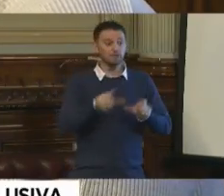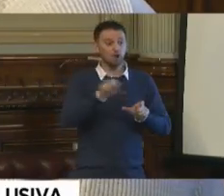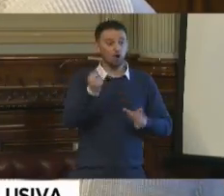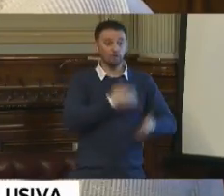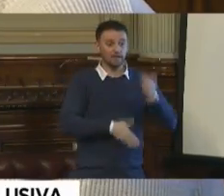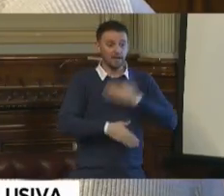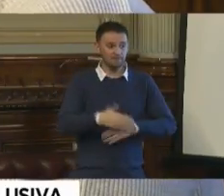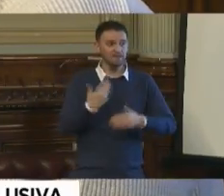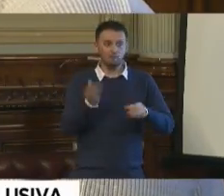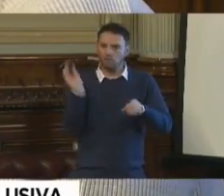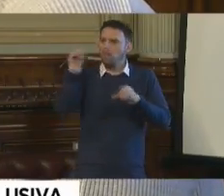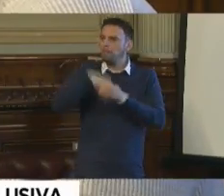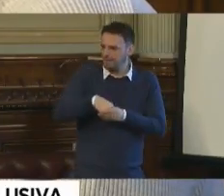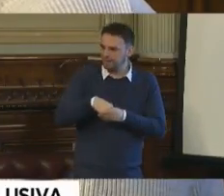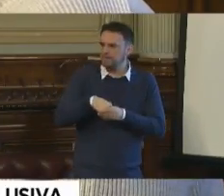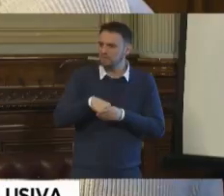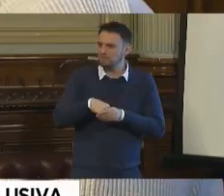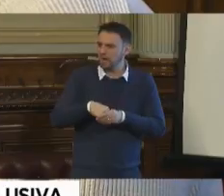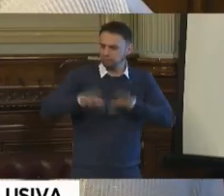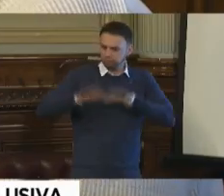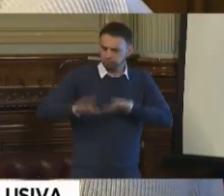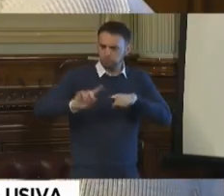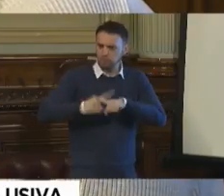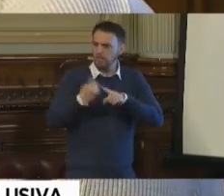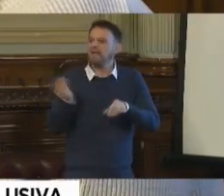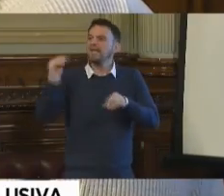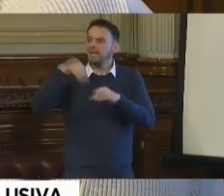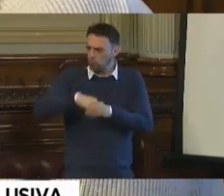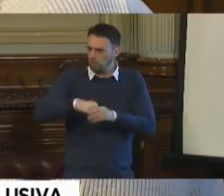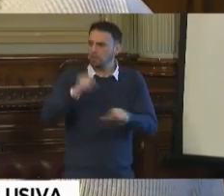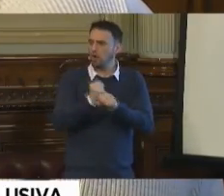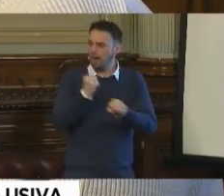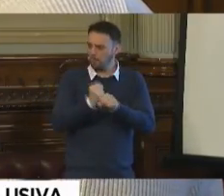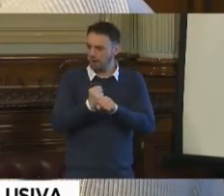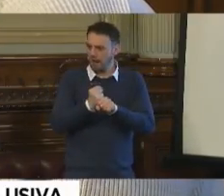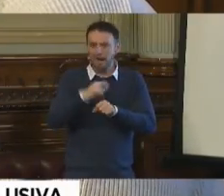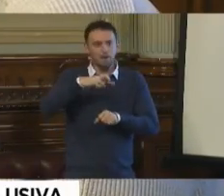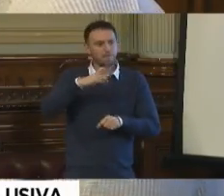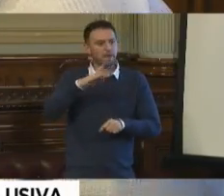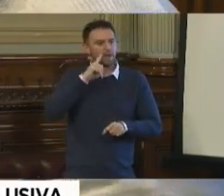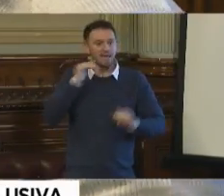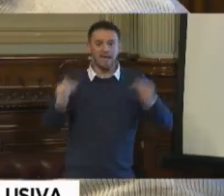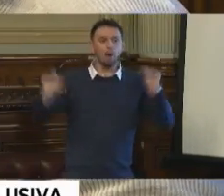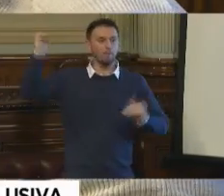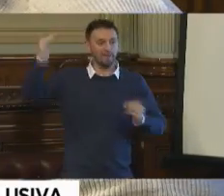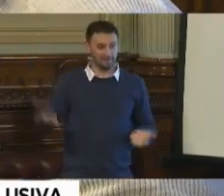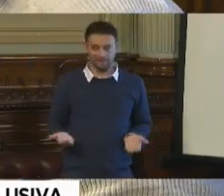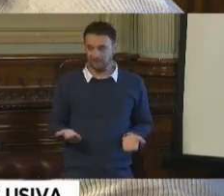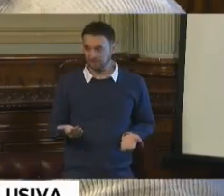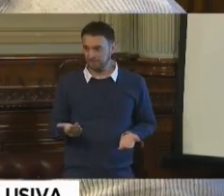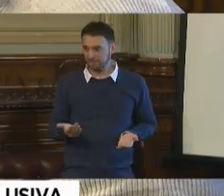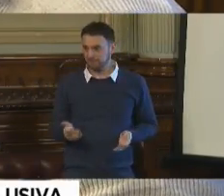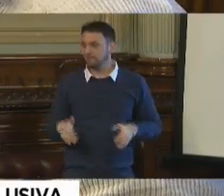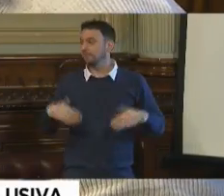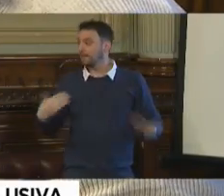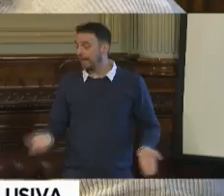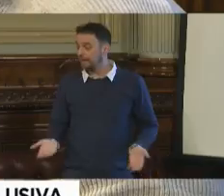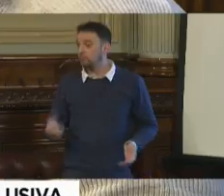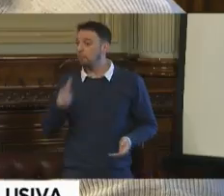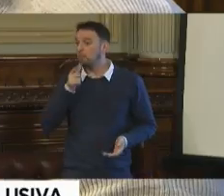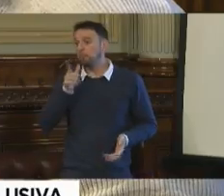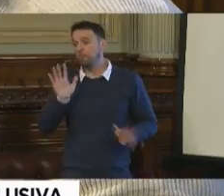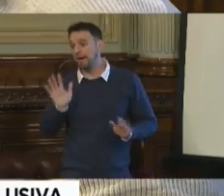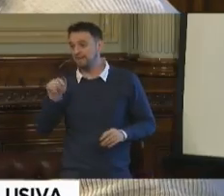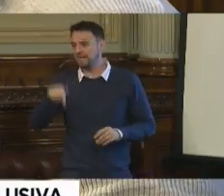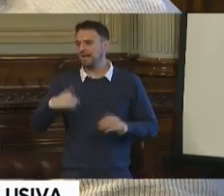discapacidad participarán activamente y pudieran ser incluidas laboralmente en la sociedad parece que bueno que en